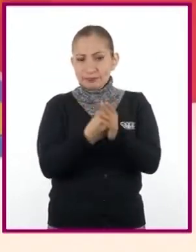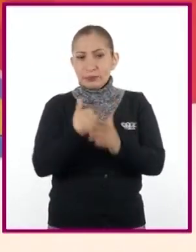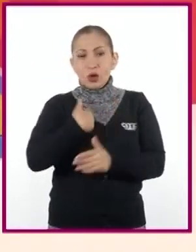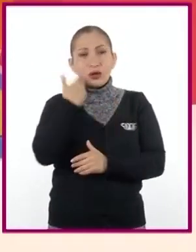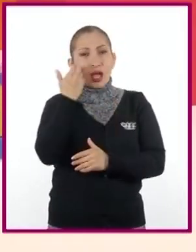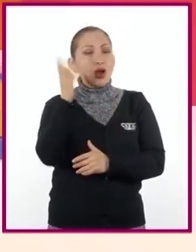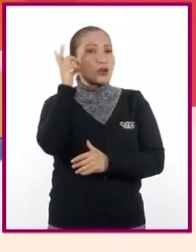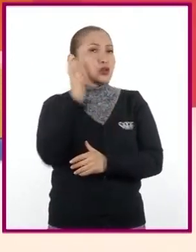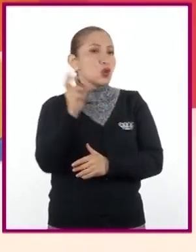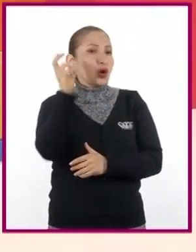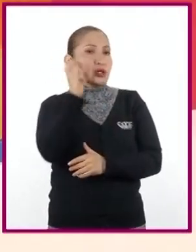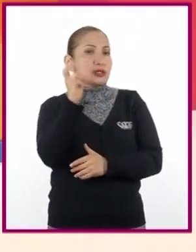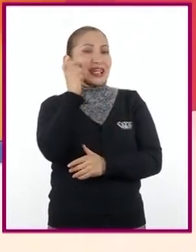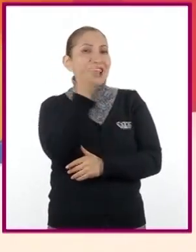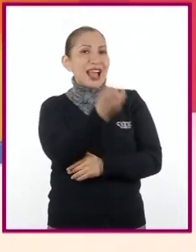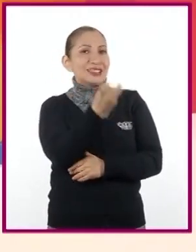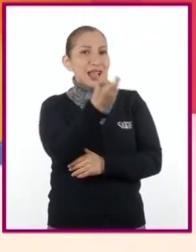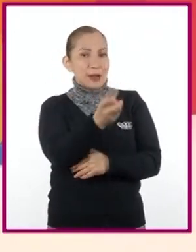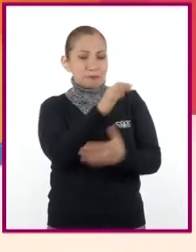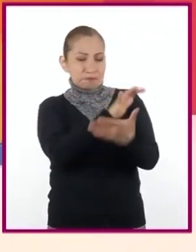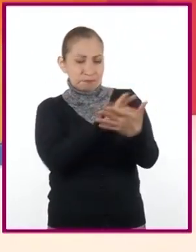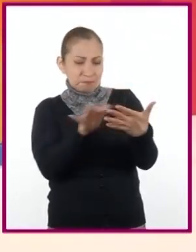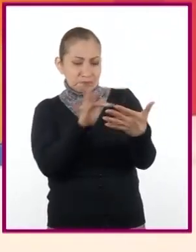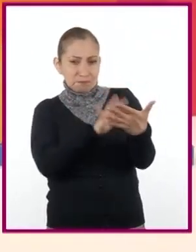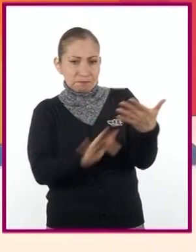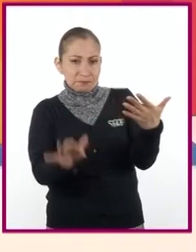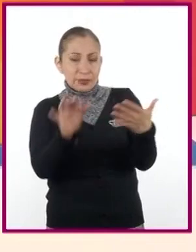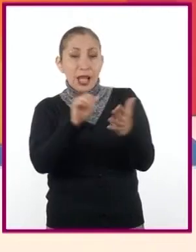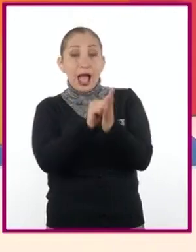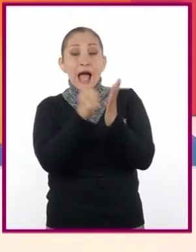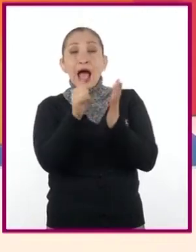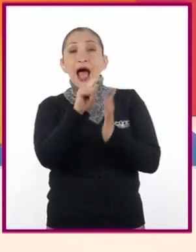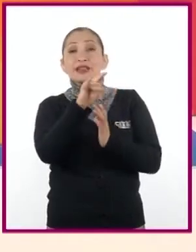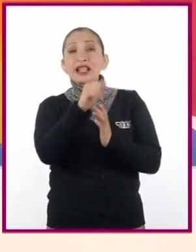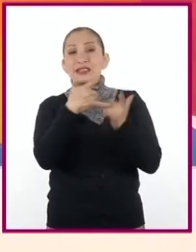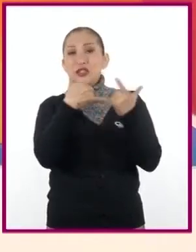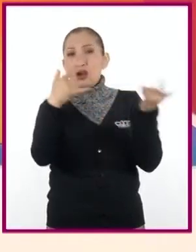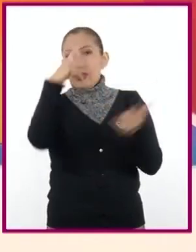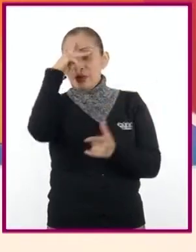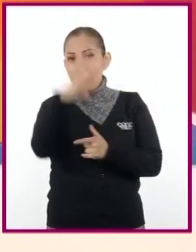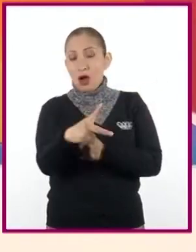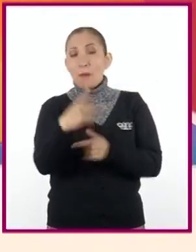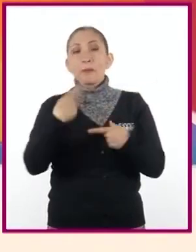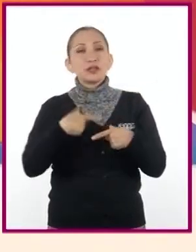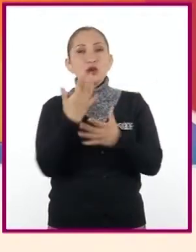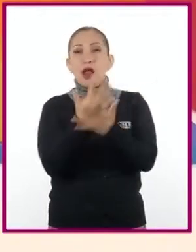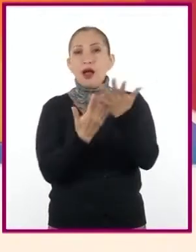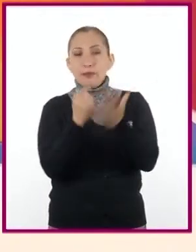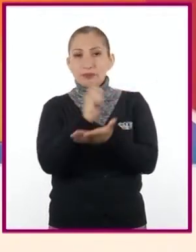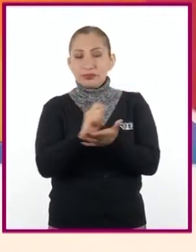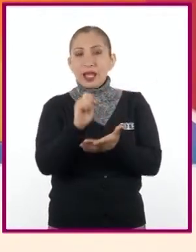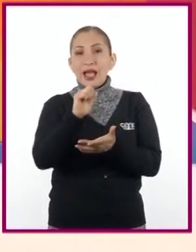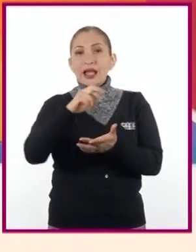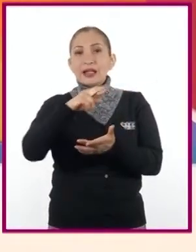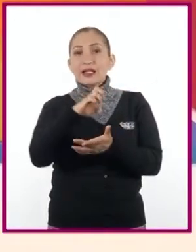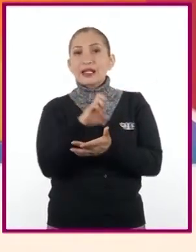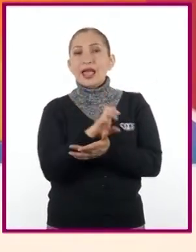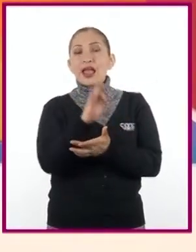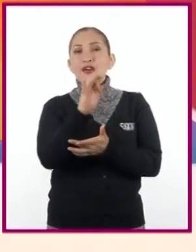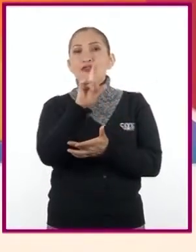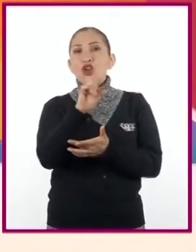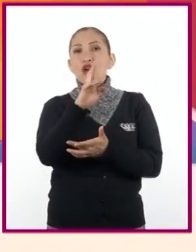gustaría que escucharan el siguiente texto del Atlas Histórico de México, Los autores son Enrique Florescano